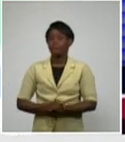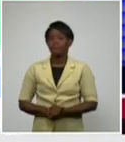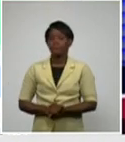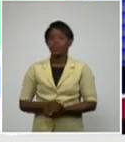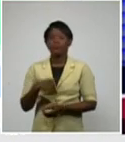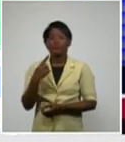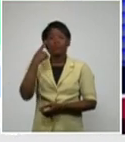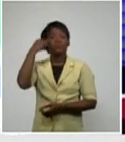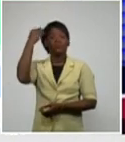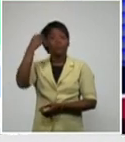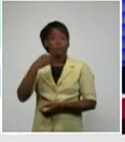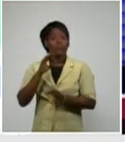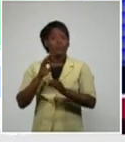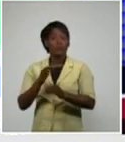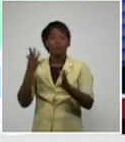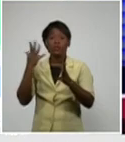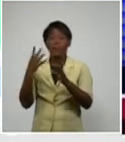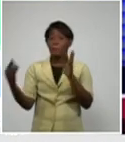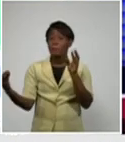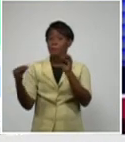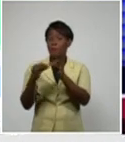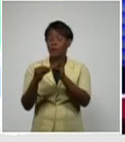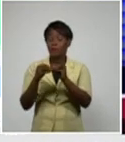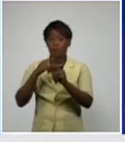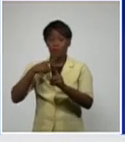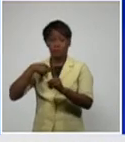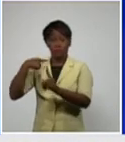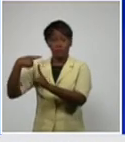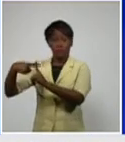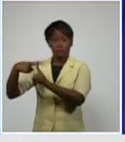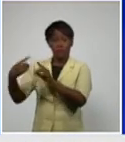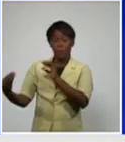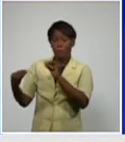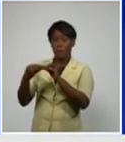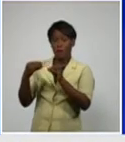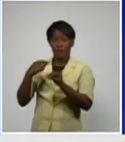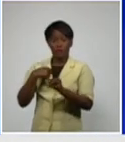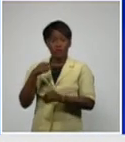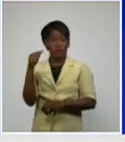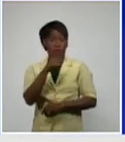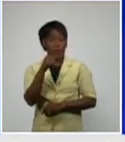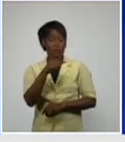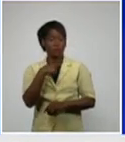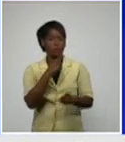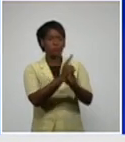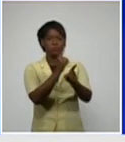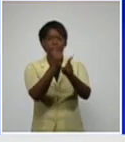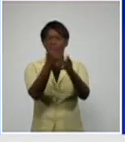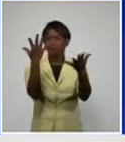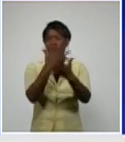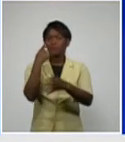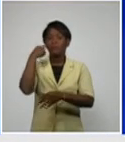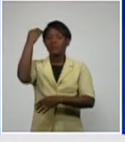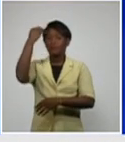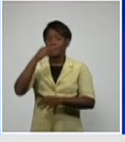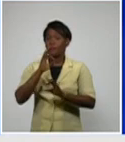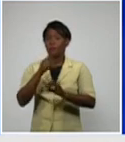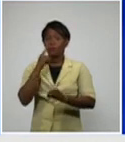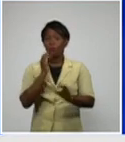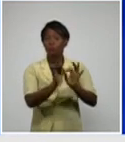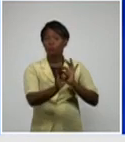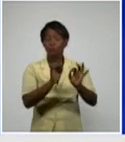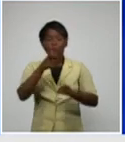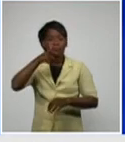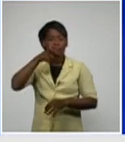que se manejan en relación con esta enfermedad. Doctor, en 2 minutos que nos quedan, pregunta una televidente, fui positiva